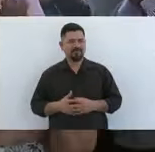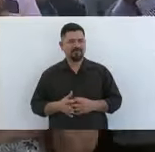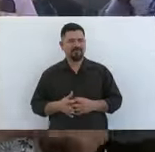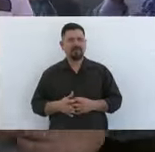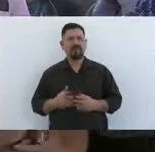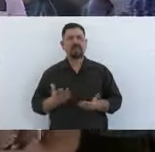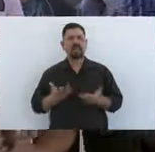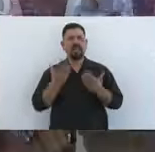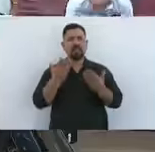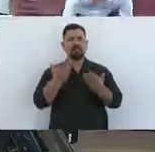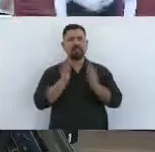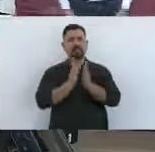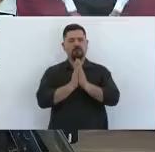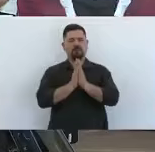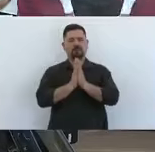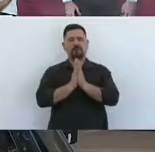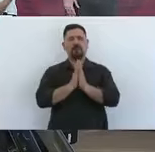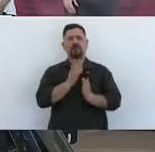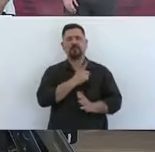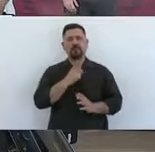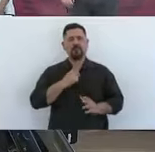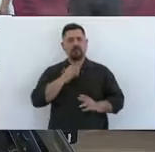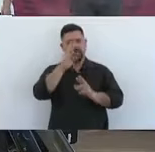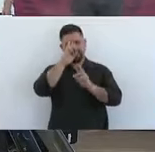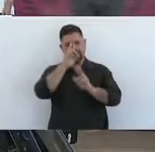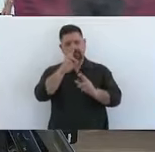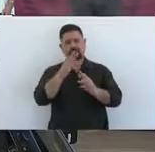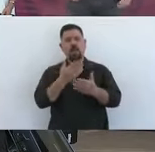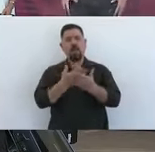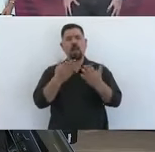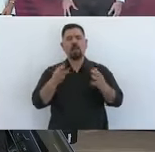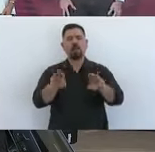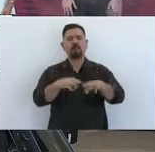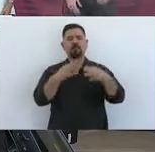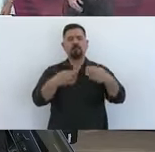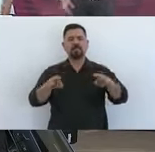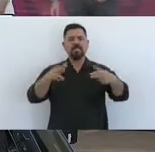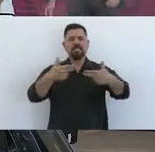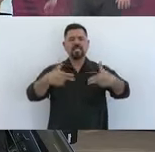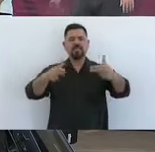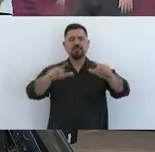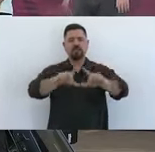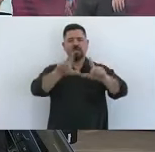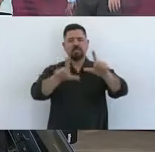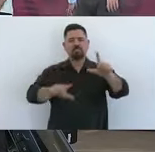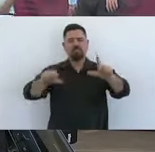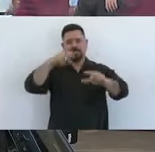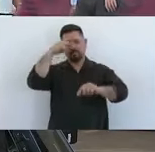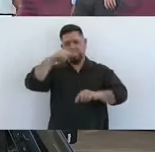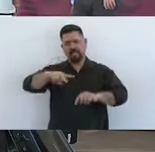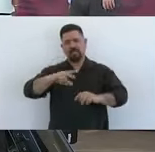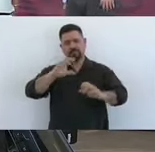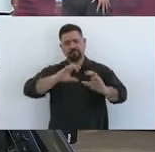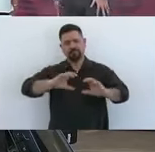Le solicitamos guardar el debido respeto para entonar nuestro himno nacional mexicano.